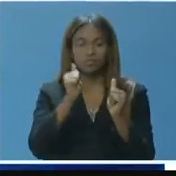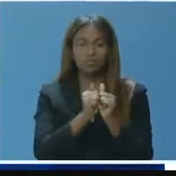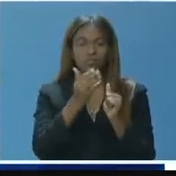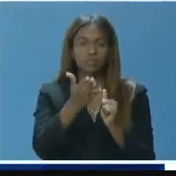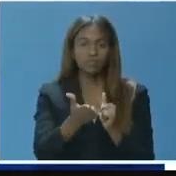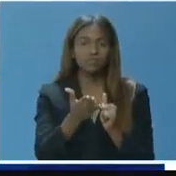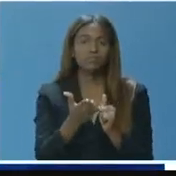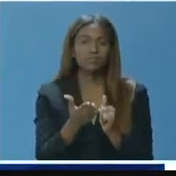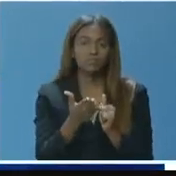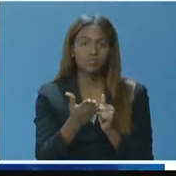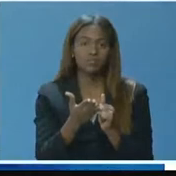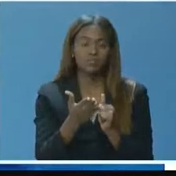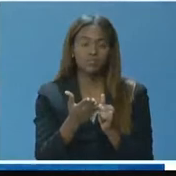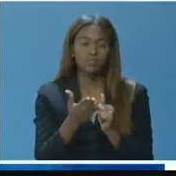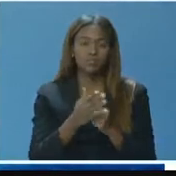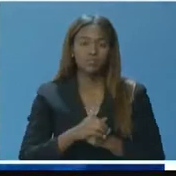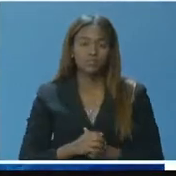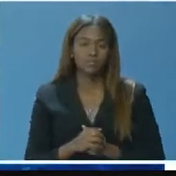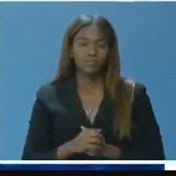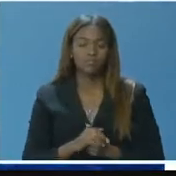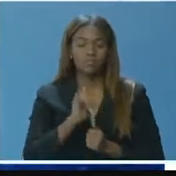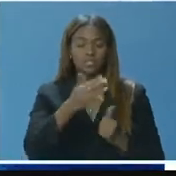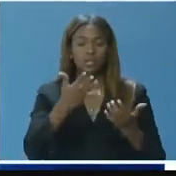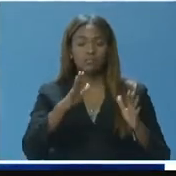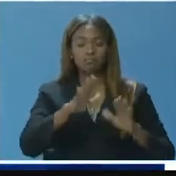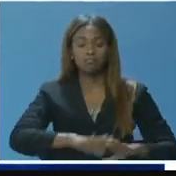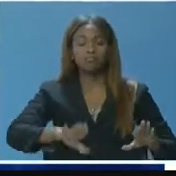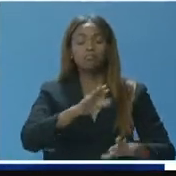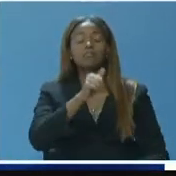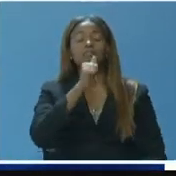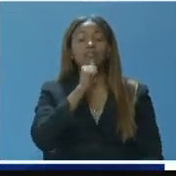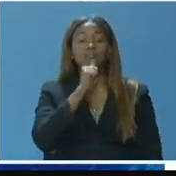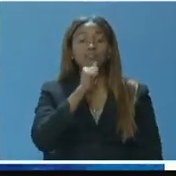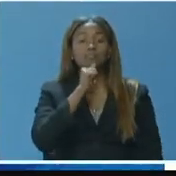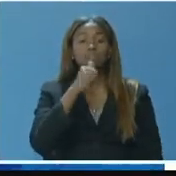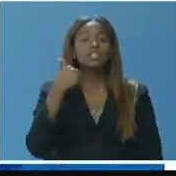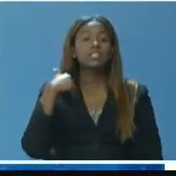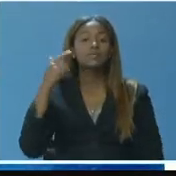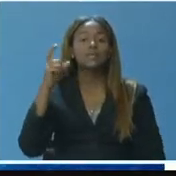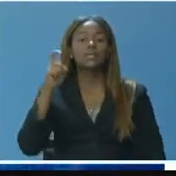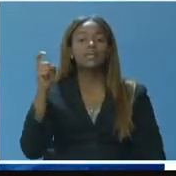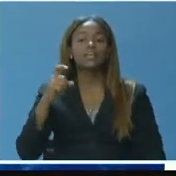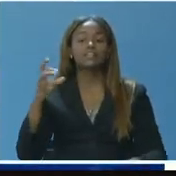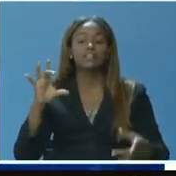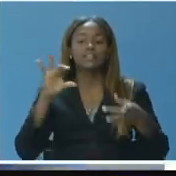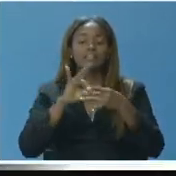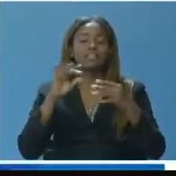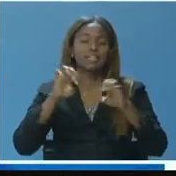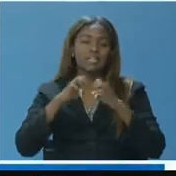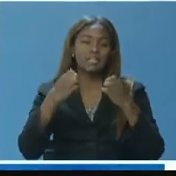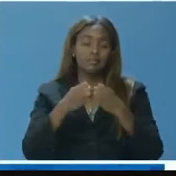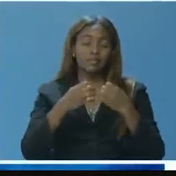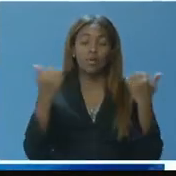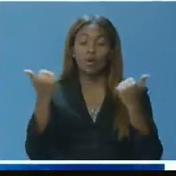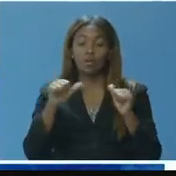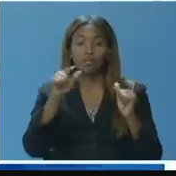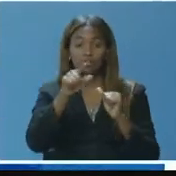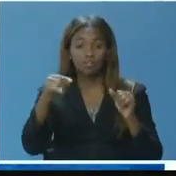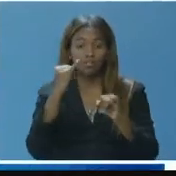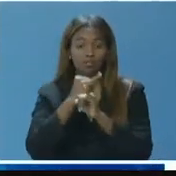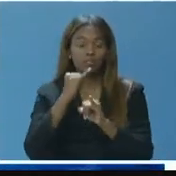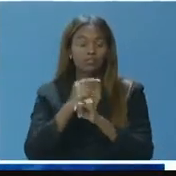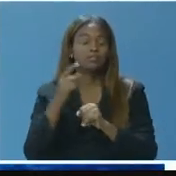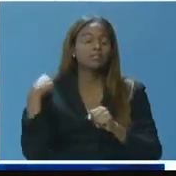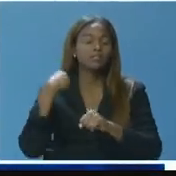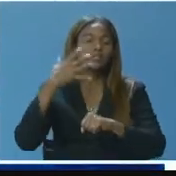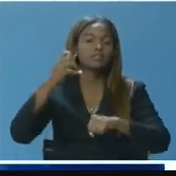que es una iniciativa del sector privado, pero que hay que hacer equipo. Y más allá de las instituciones públicas, queremos hacer un